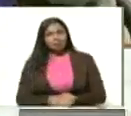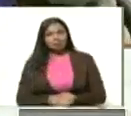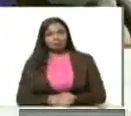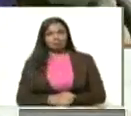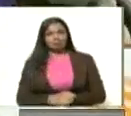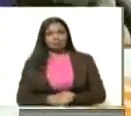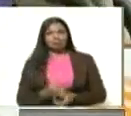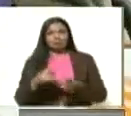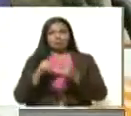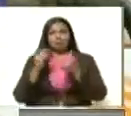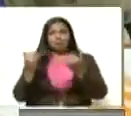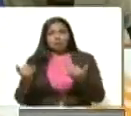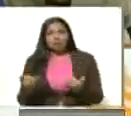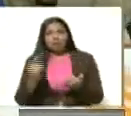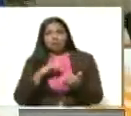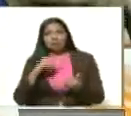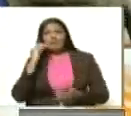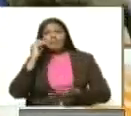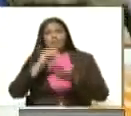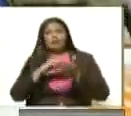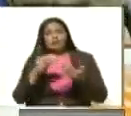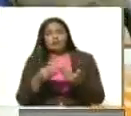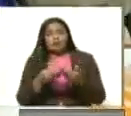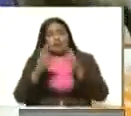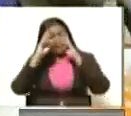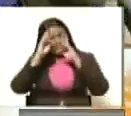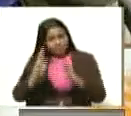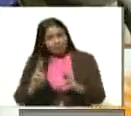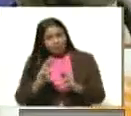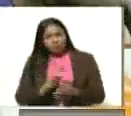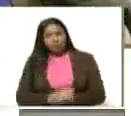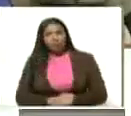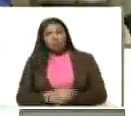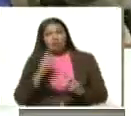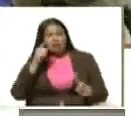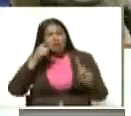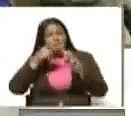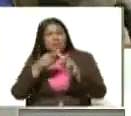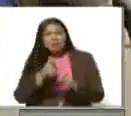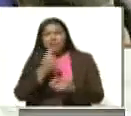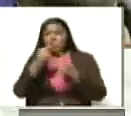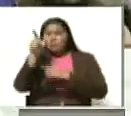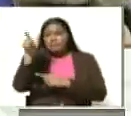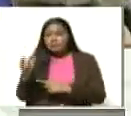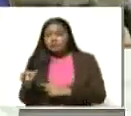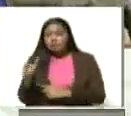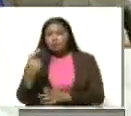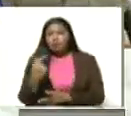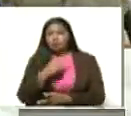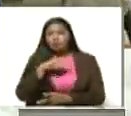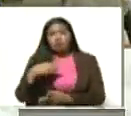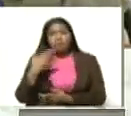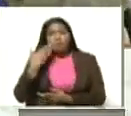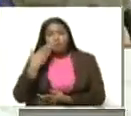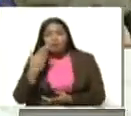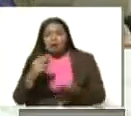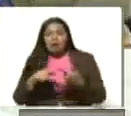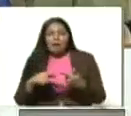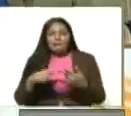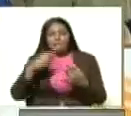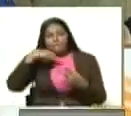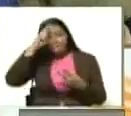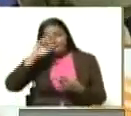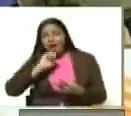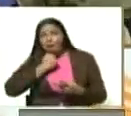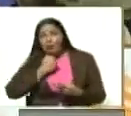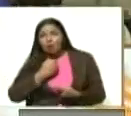ese término es que nos enmarcamos, en el respeto y el reconocimiento de la una por el otro. Somos madres, somos padres, somos